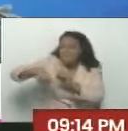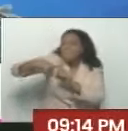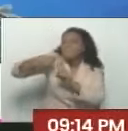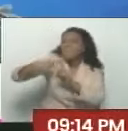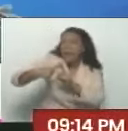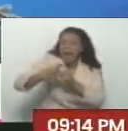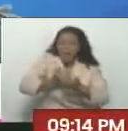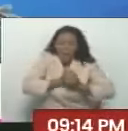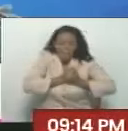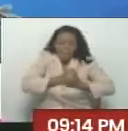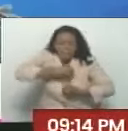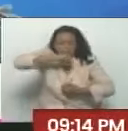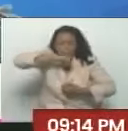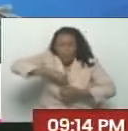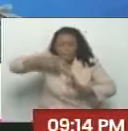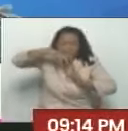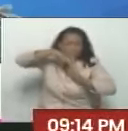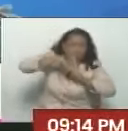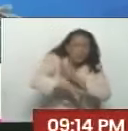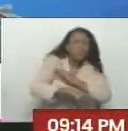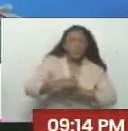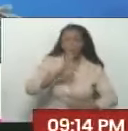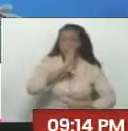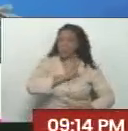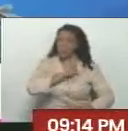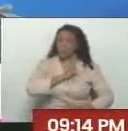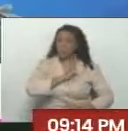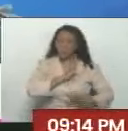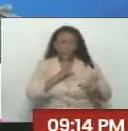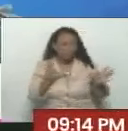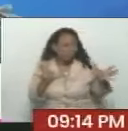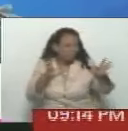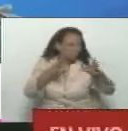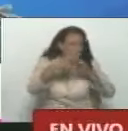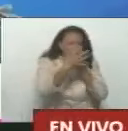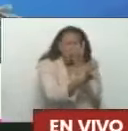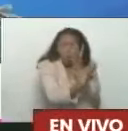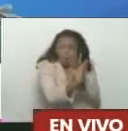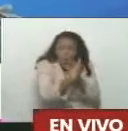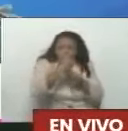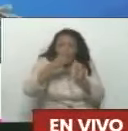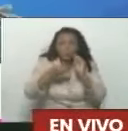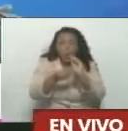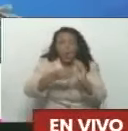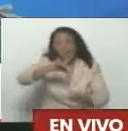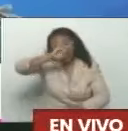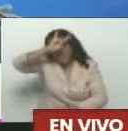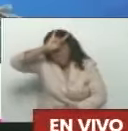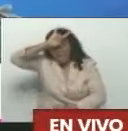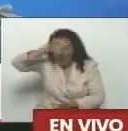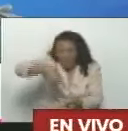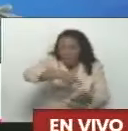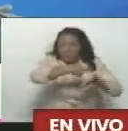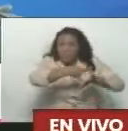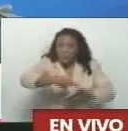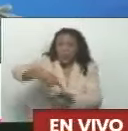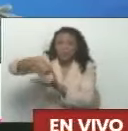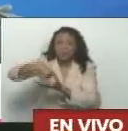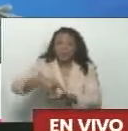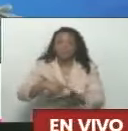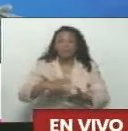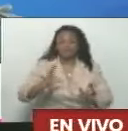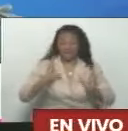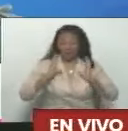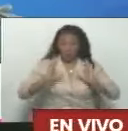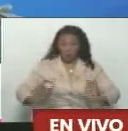la pasión profunda. Aquí tenemos precisamente los Diablos Danzantes del Corpus Christi